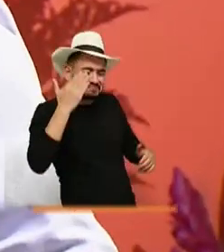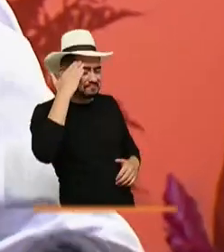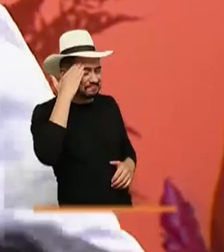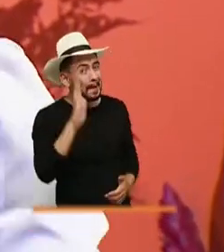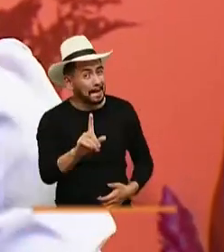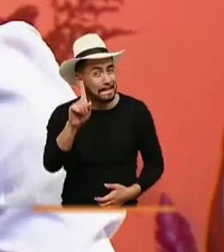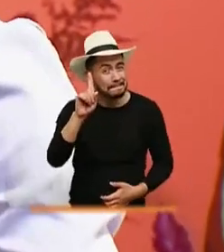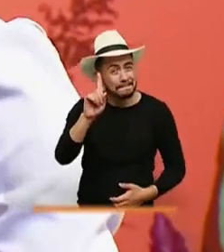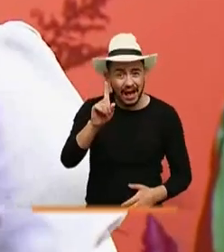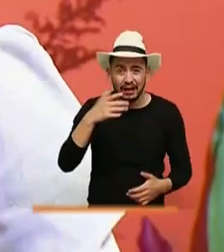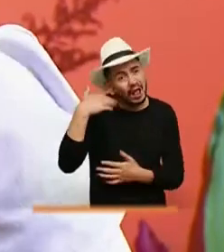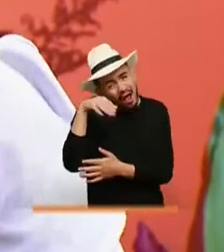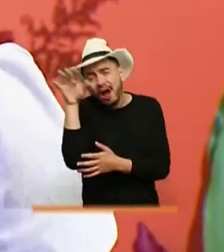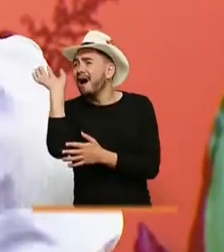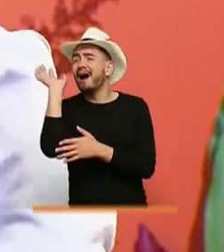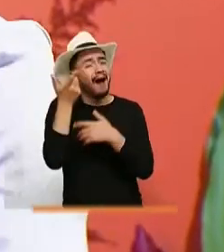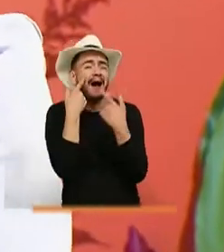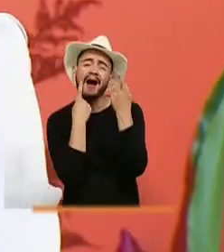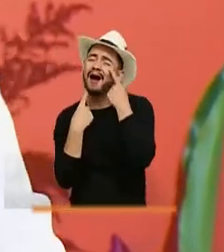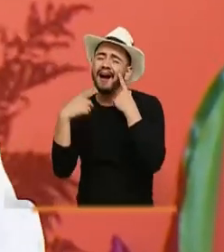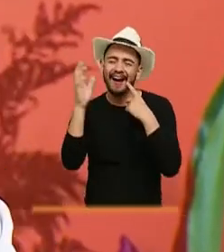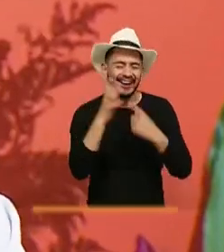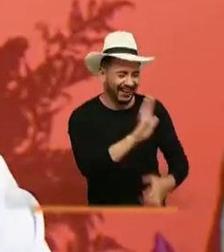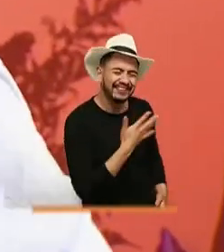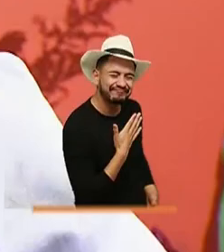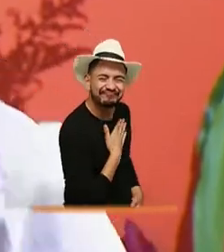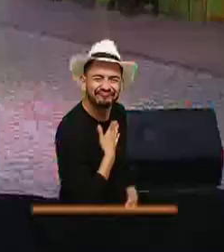llorado por este pati cortico.